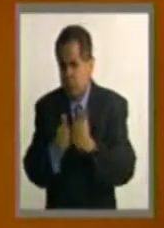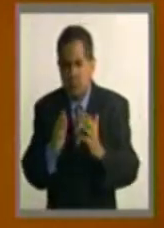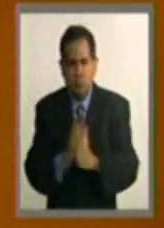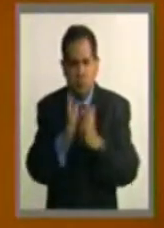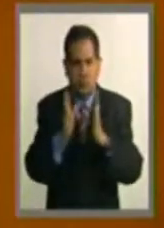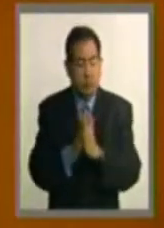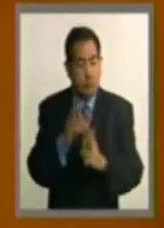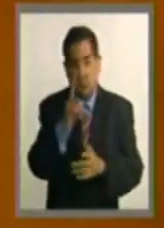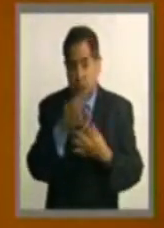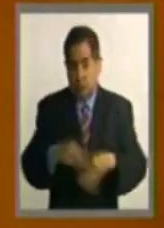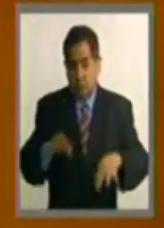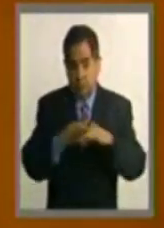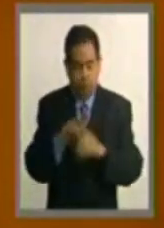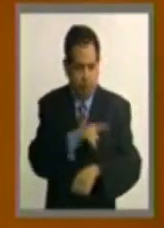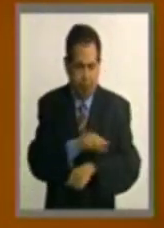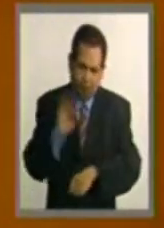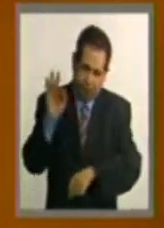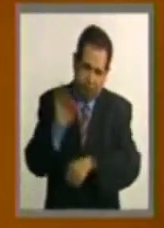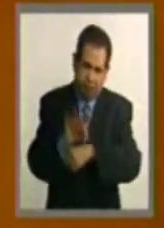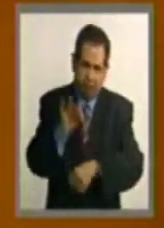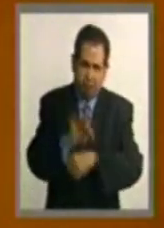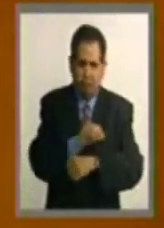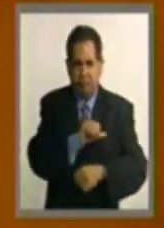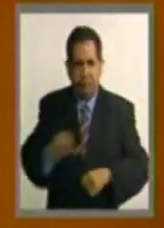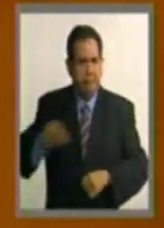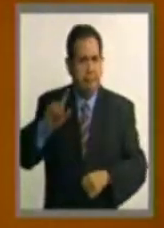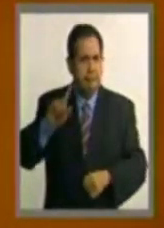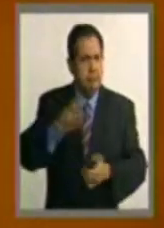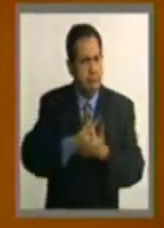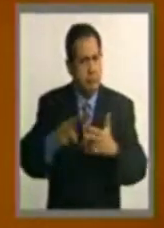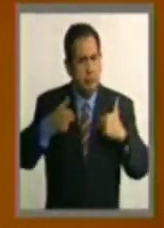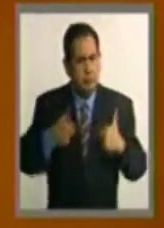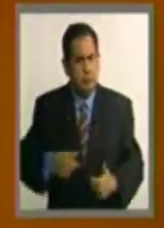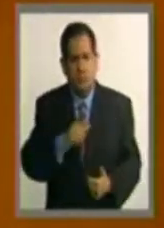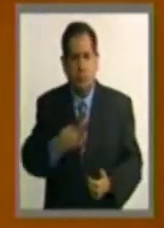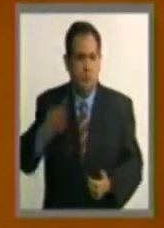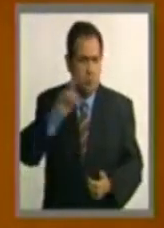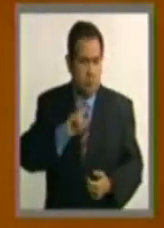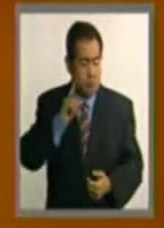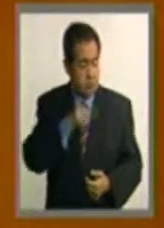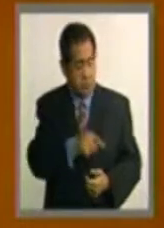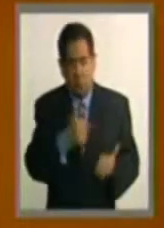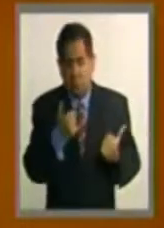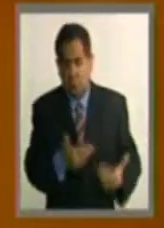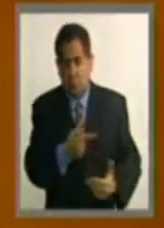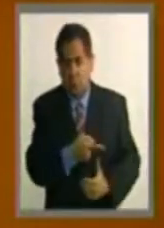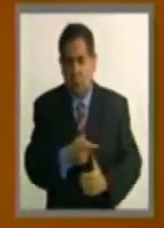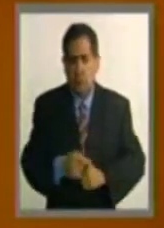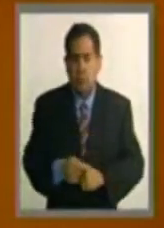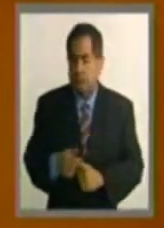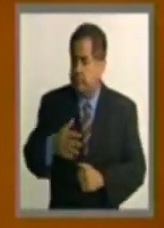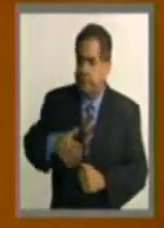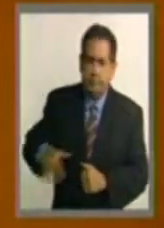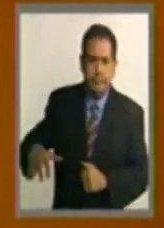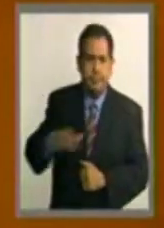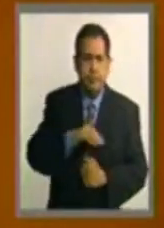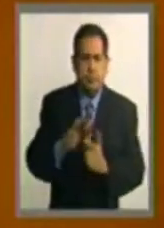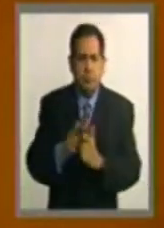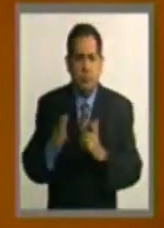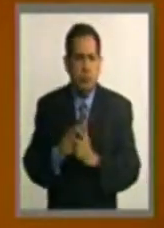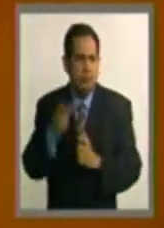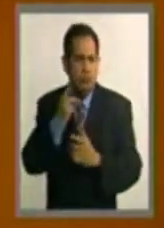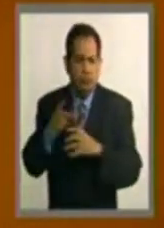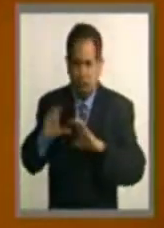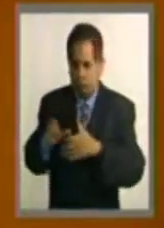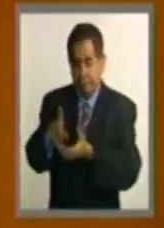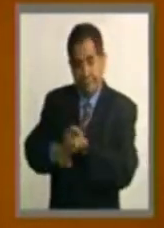pero especialmente de la defensa de los derechos humanos de las mujeres. A nombre de todos los grupos parlamentarios